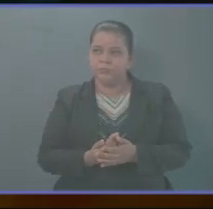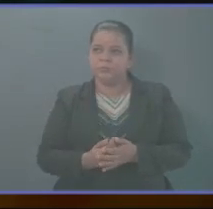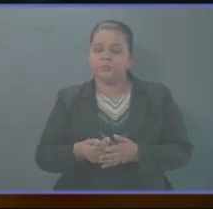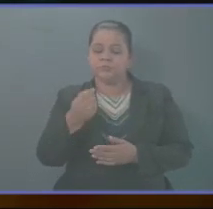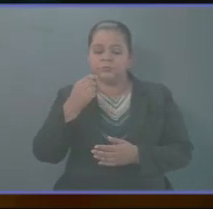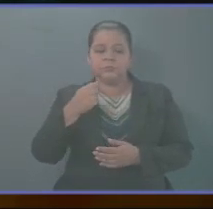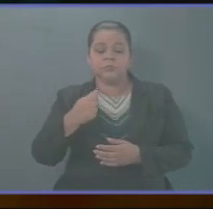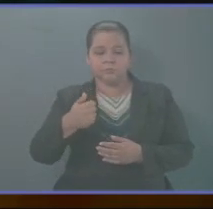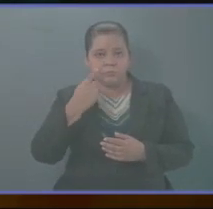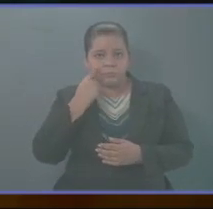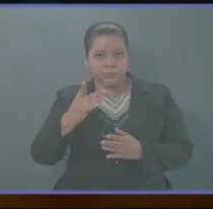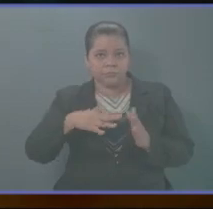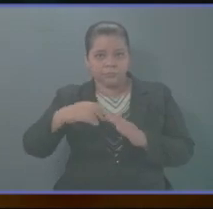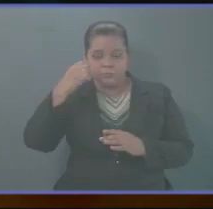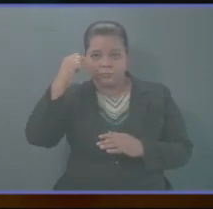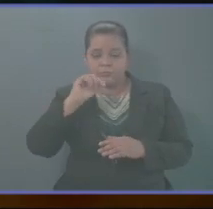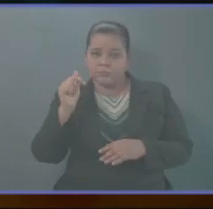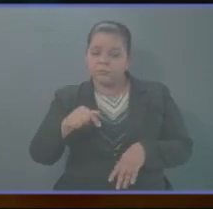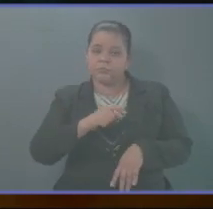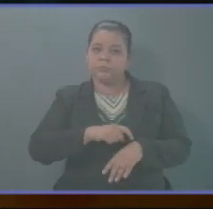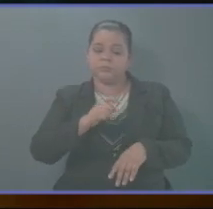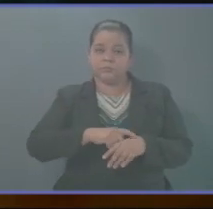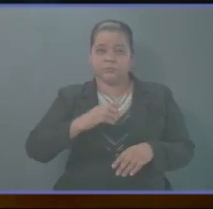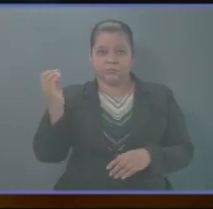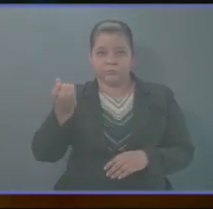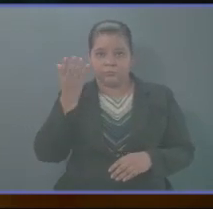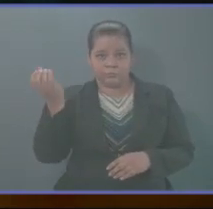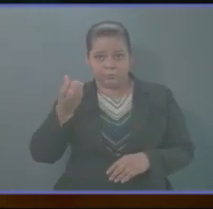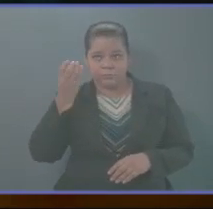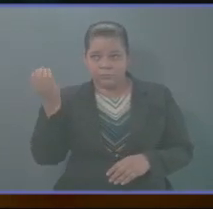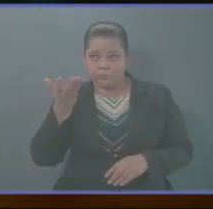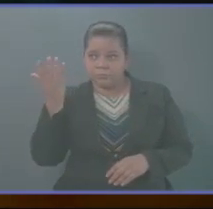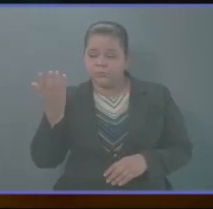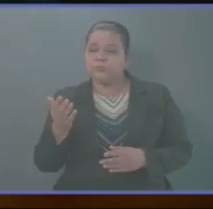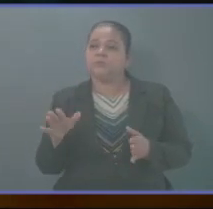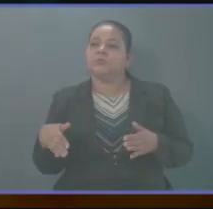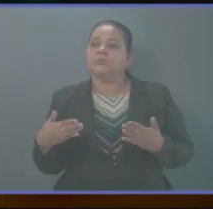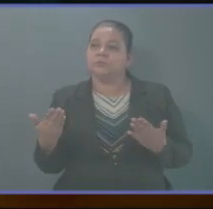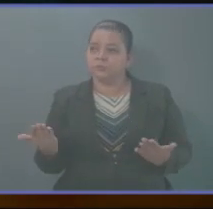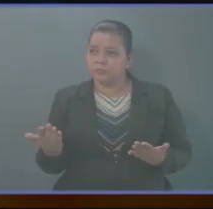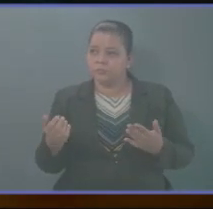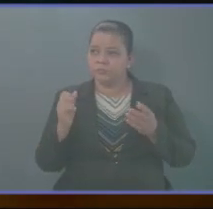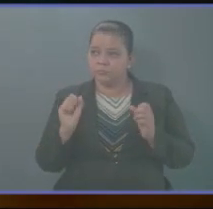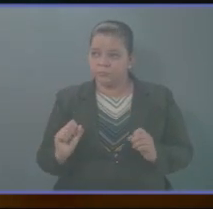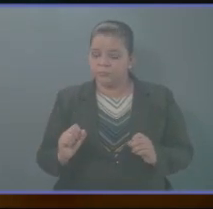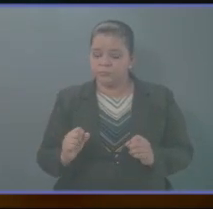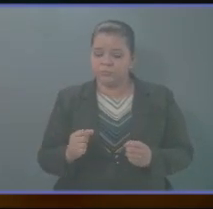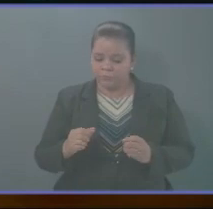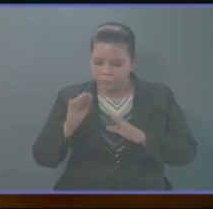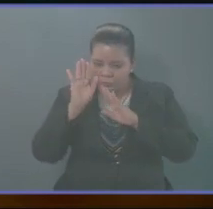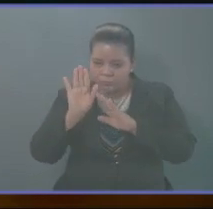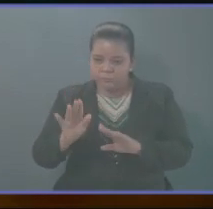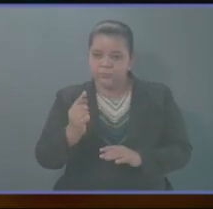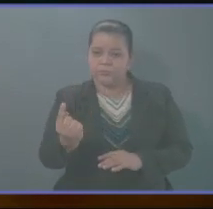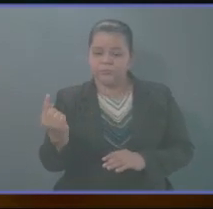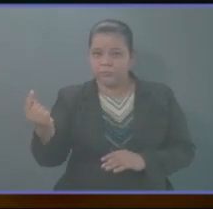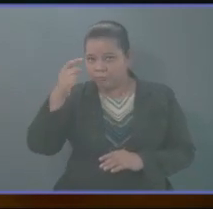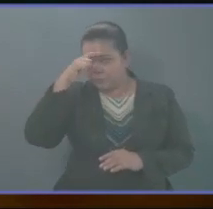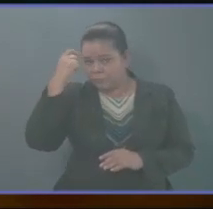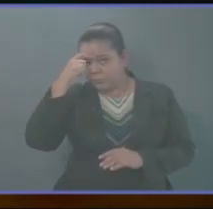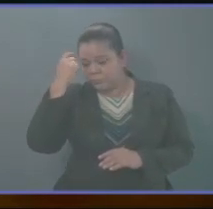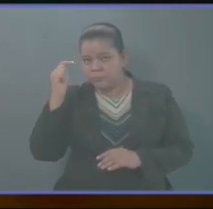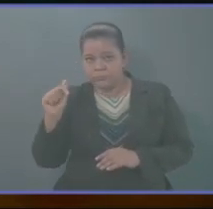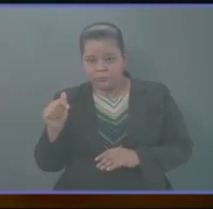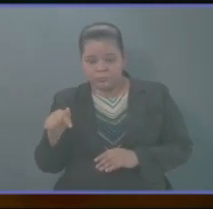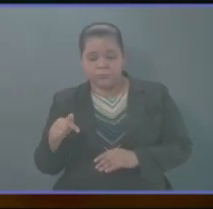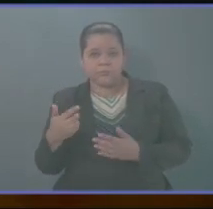virtud de la emergencia que se encuentra actualmente por el COVID-19, en el sentido de que se le respete a los trabajadores que iban a entrar al